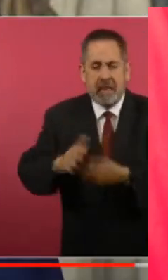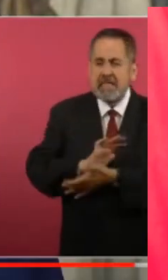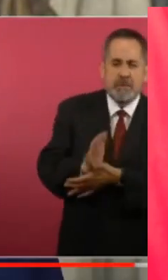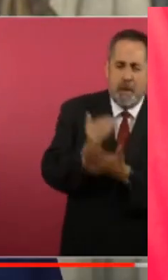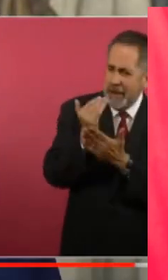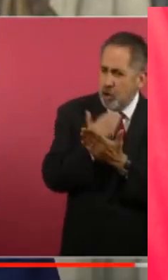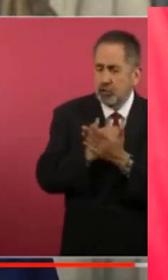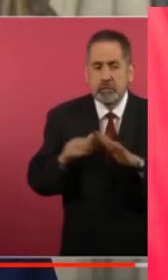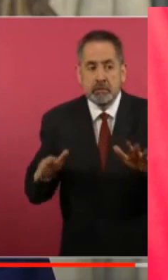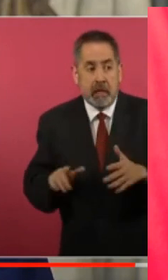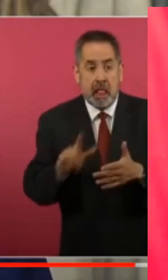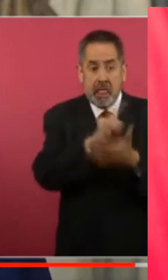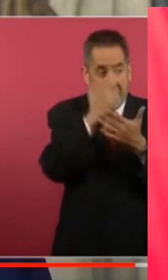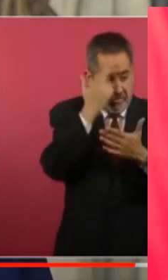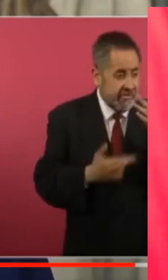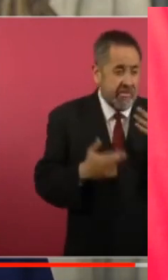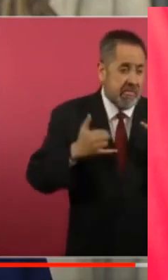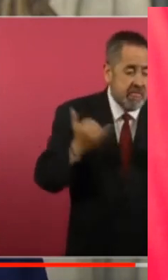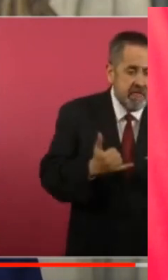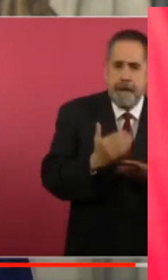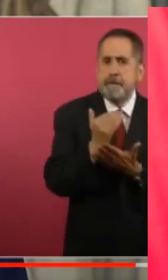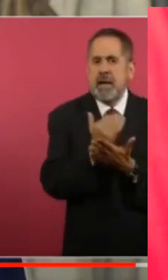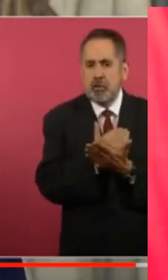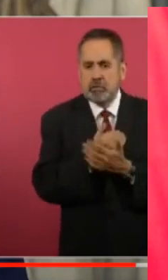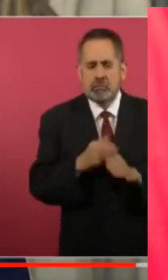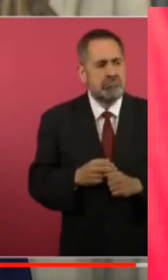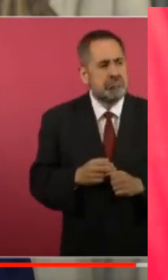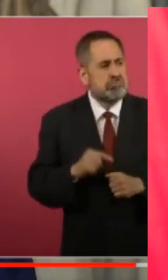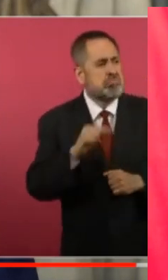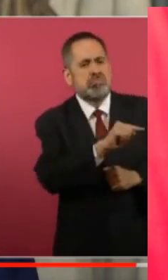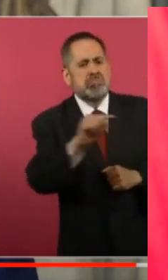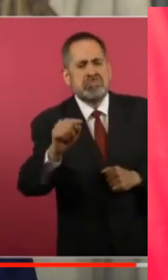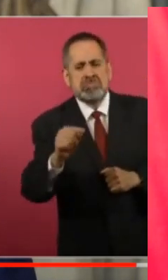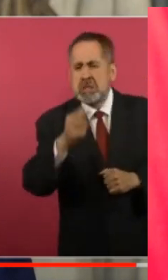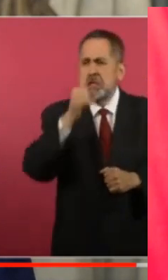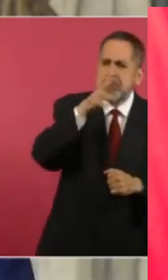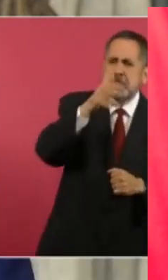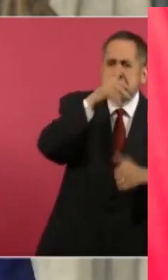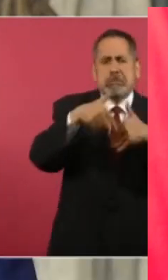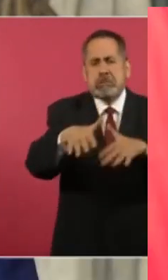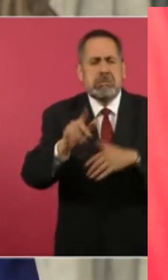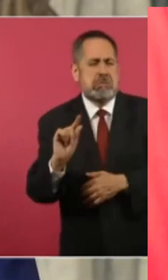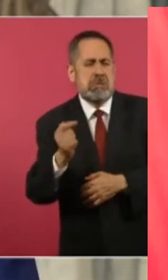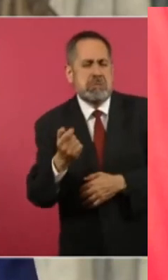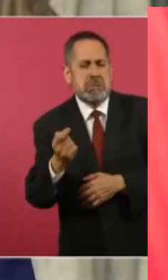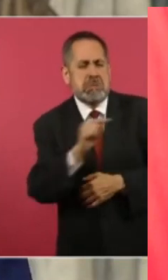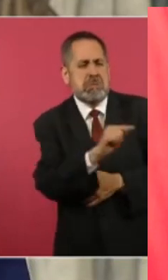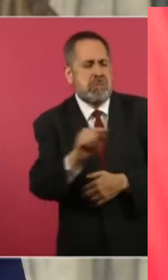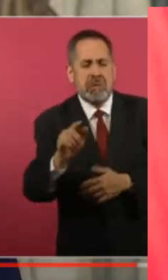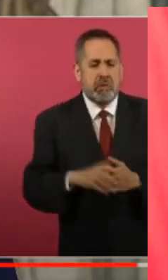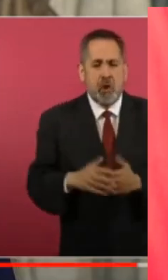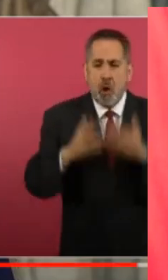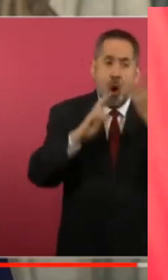la incidencia delictiva. Son pocas las manifestaciones de protesta. No proliferan